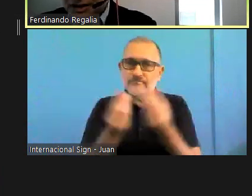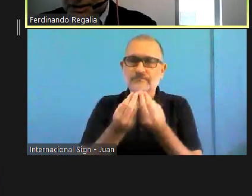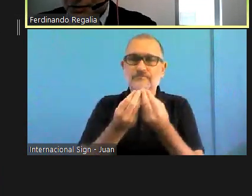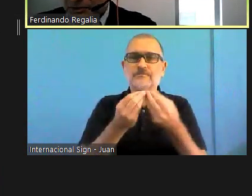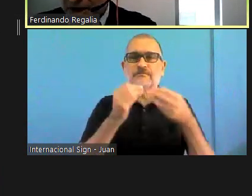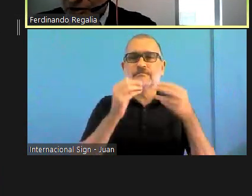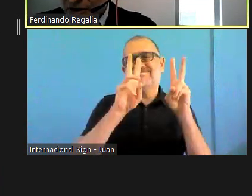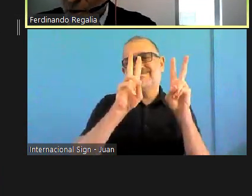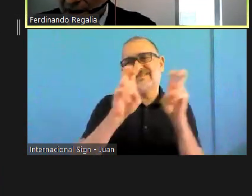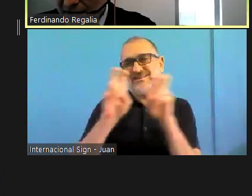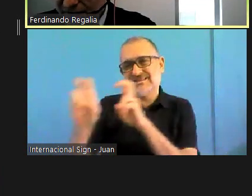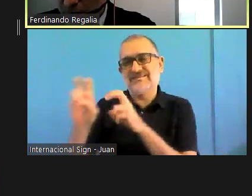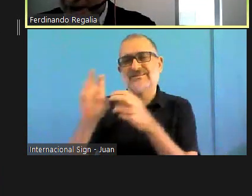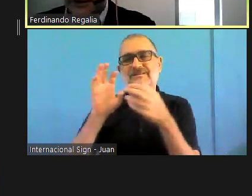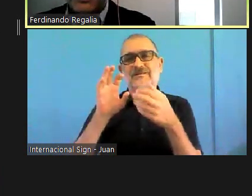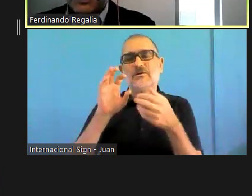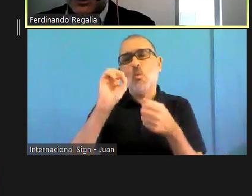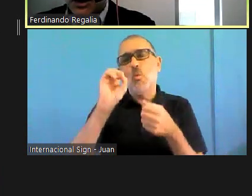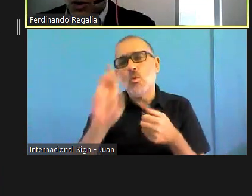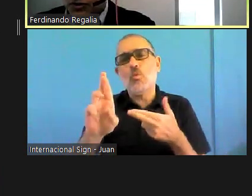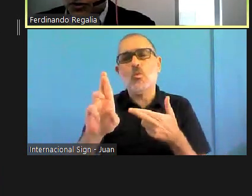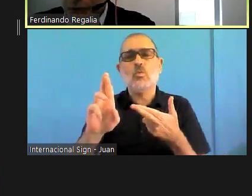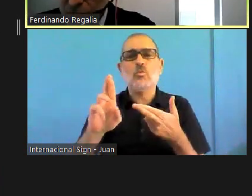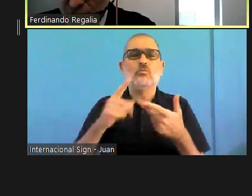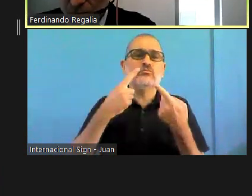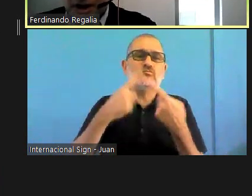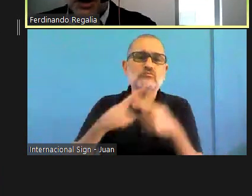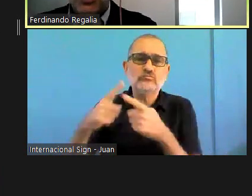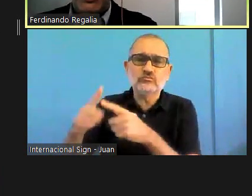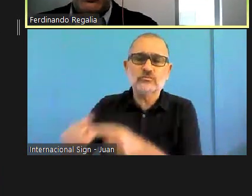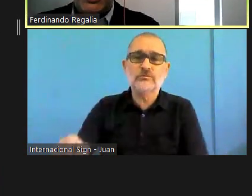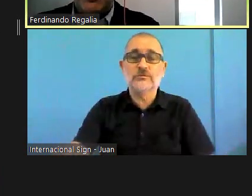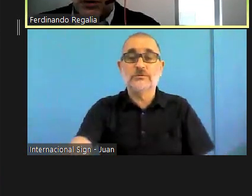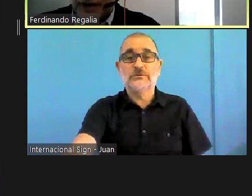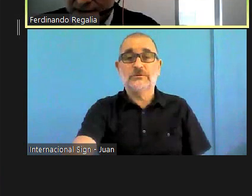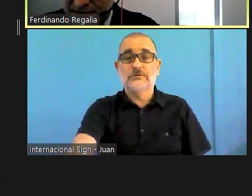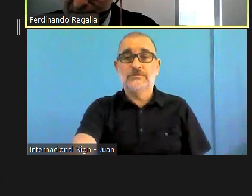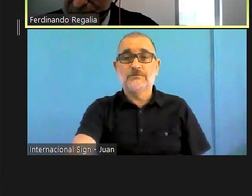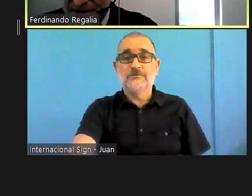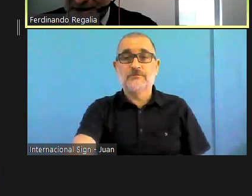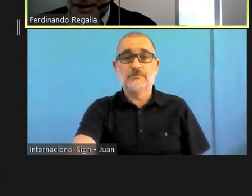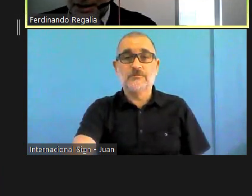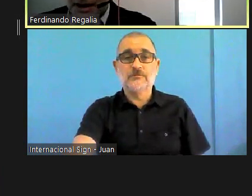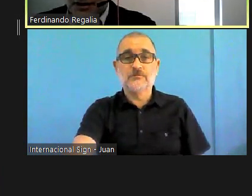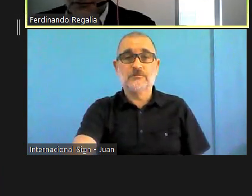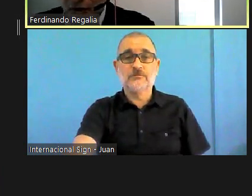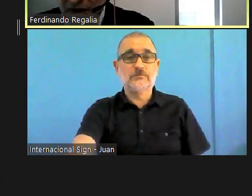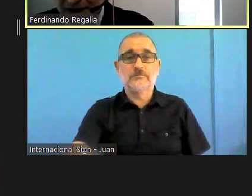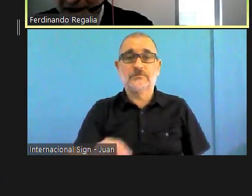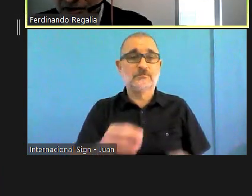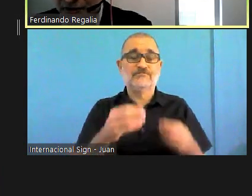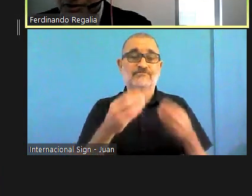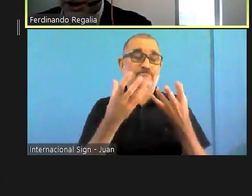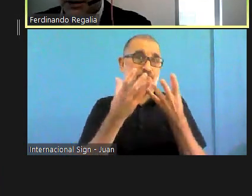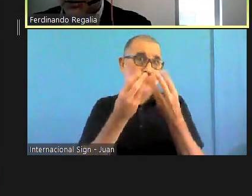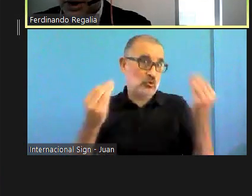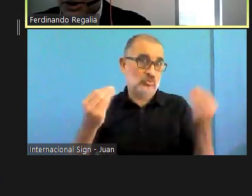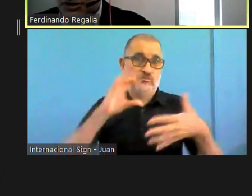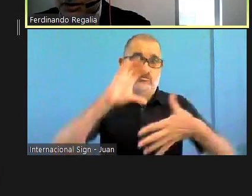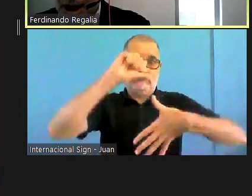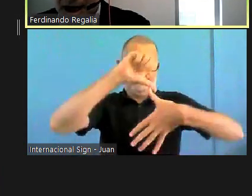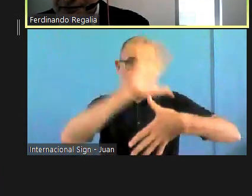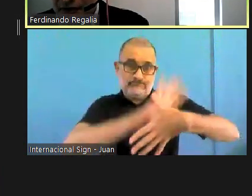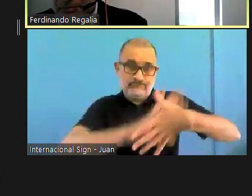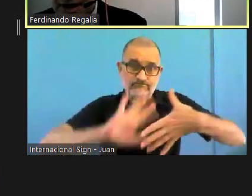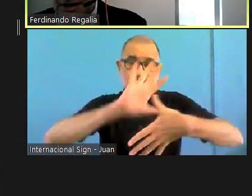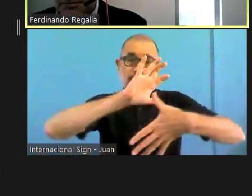permanentes en poco tiempo. El uso de la transformación digital entre los proveedores de salud ayuda a mejorar la comunicación entre los proveedores y los pacientes.